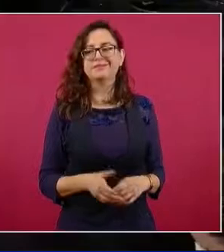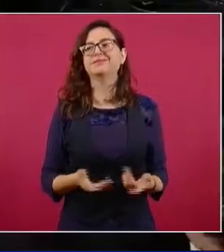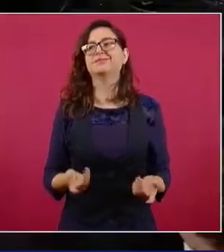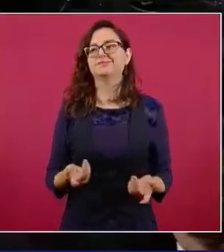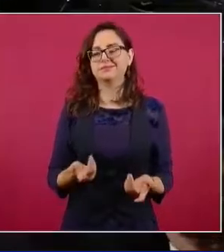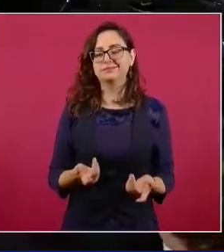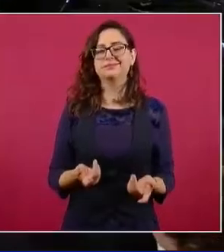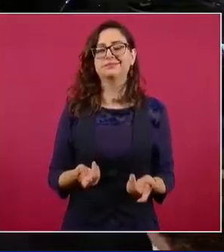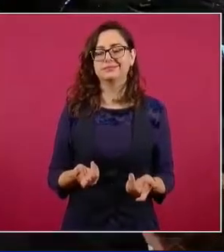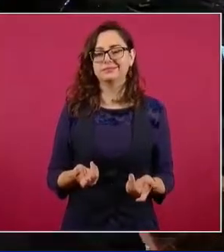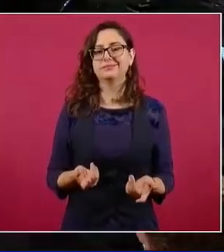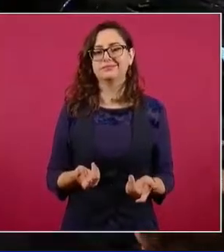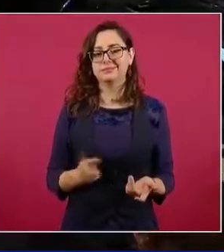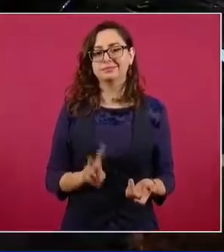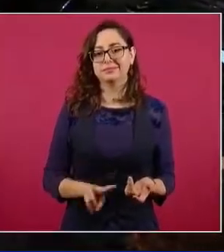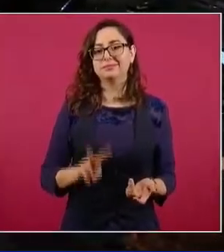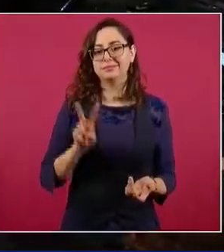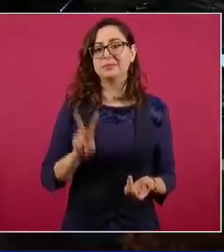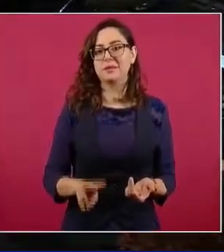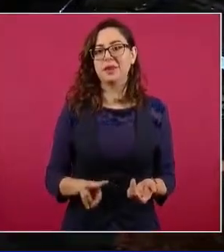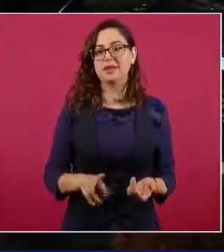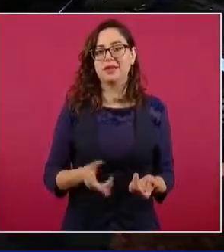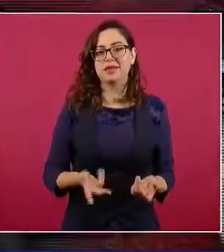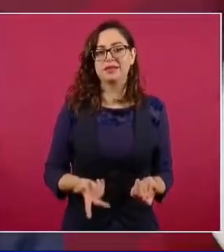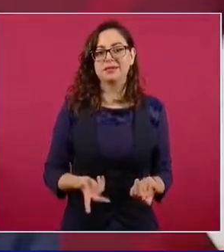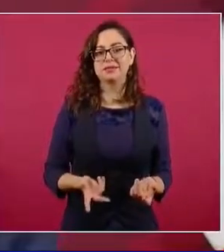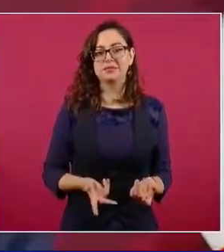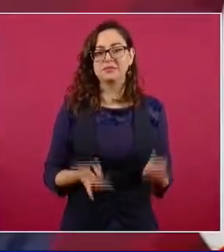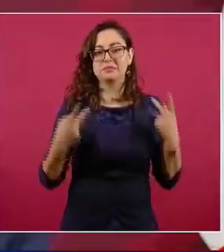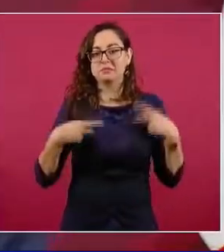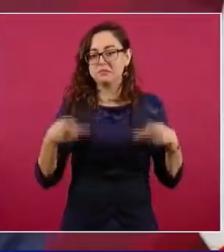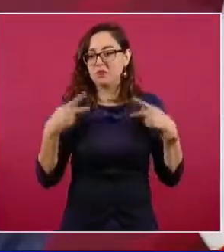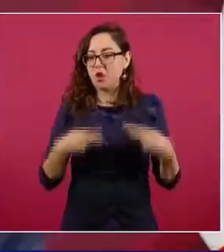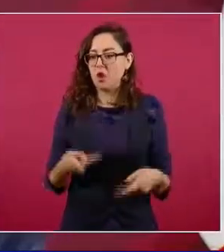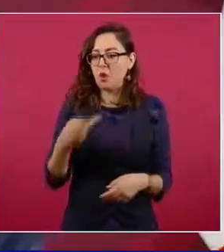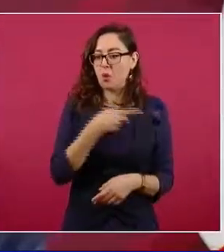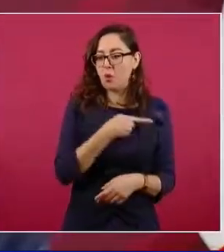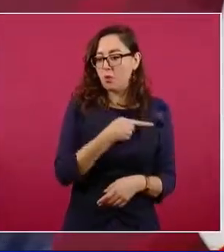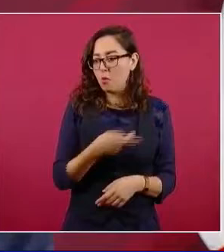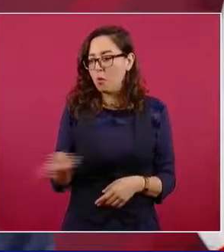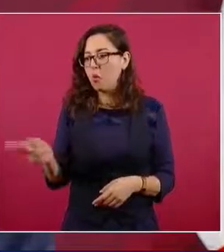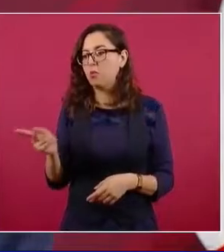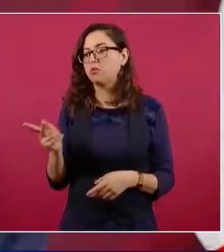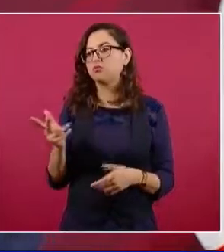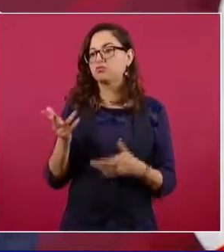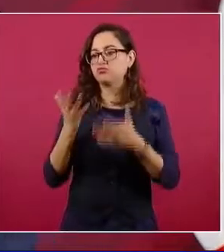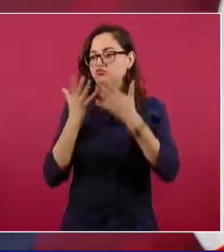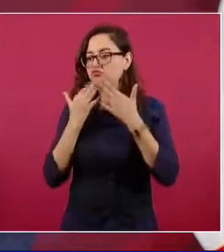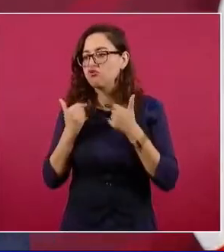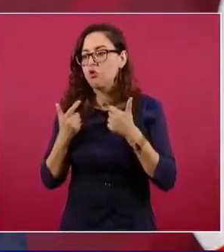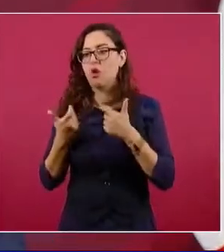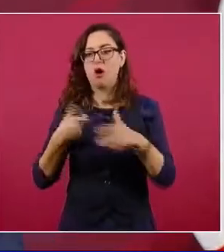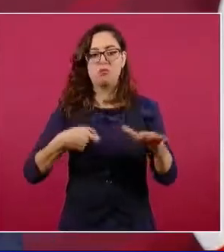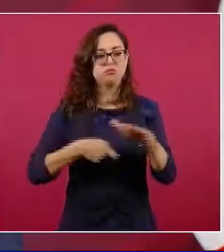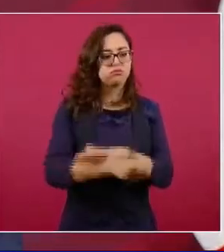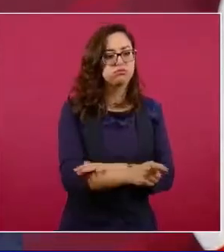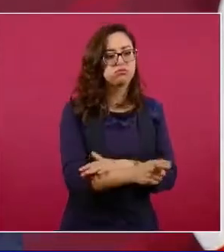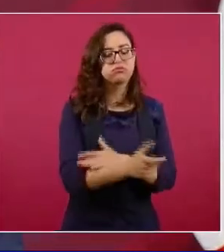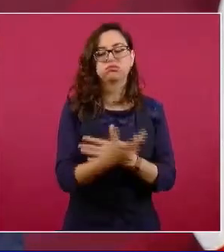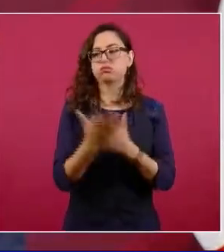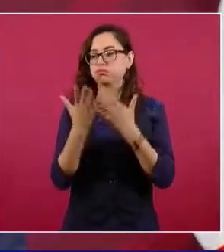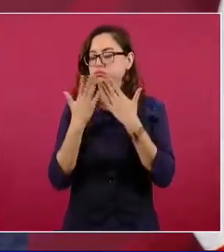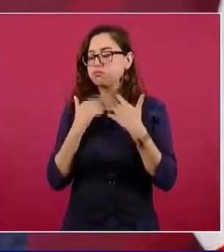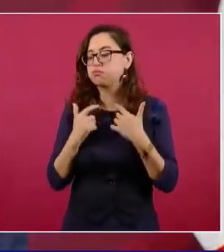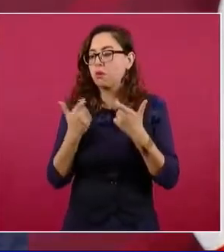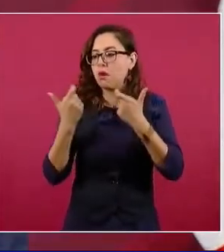Porque solo se castigaba a los que no tenían con qué comprar la inocencia.